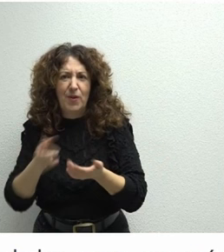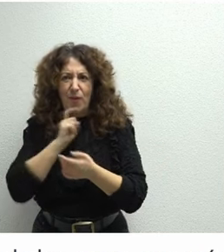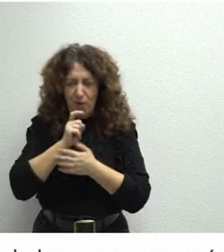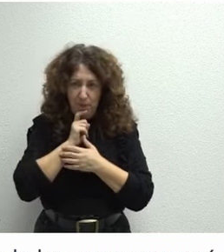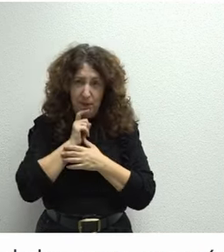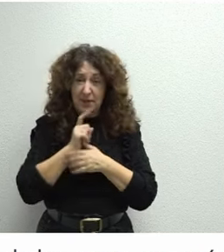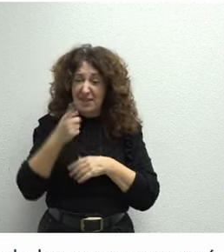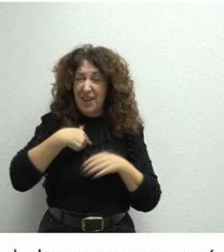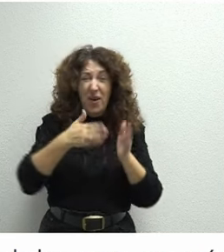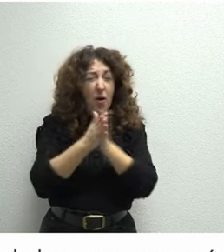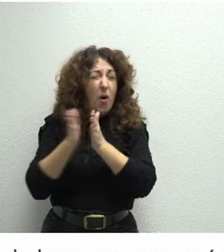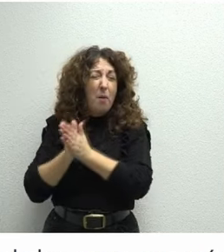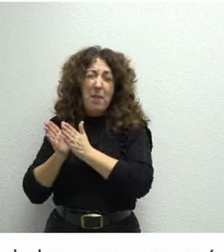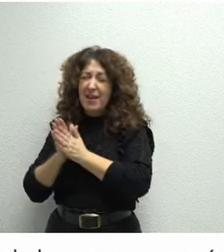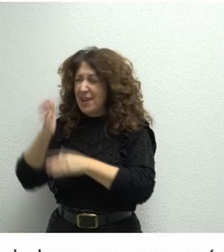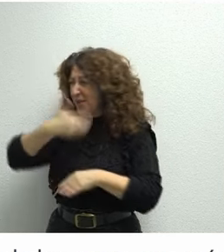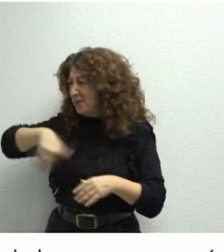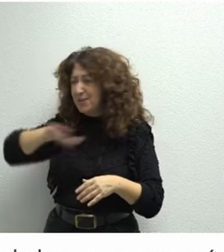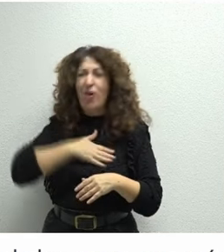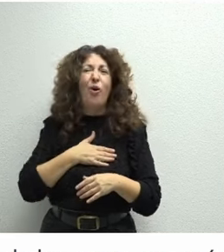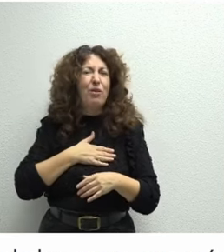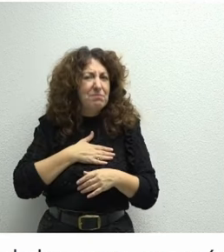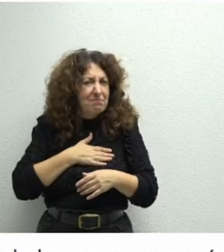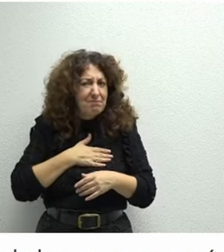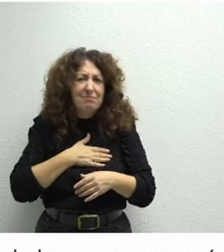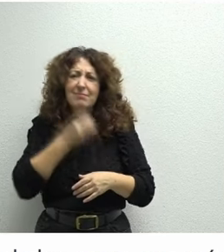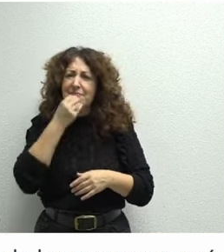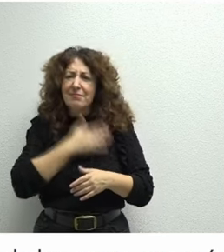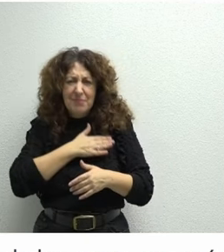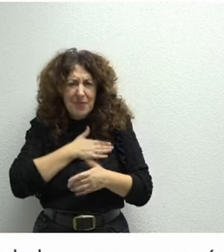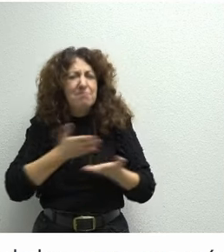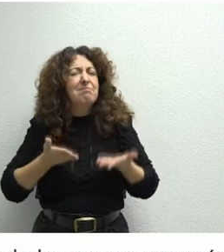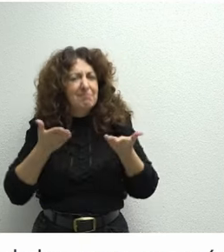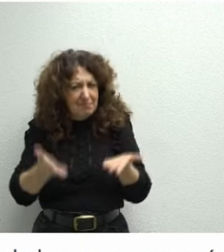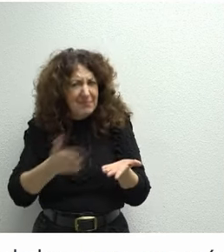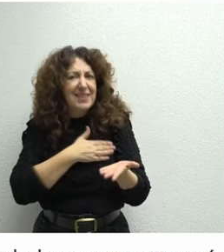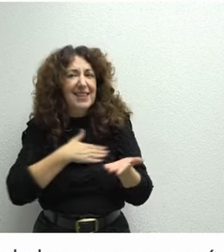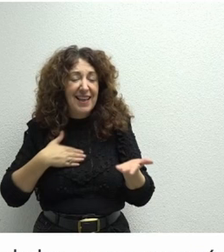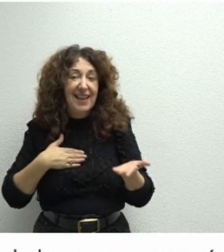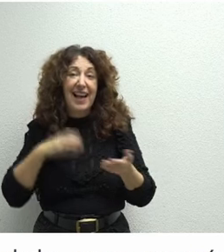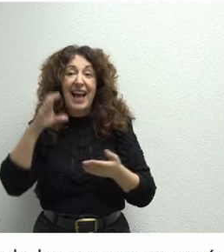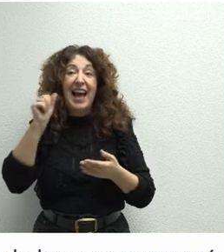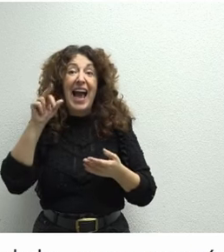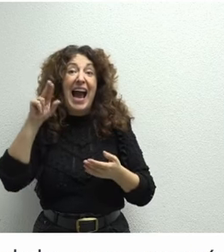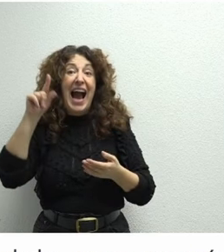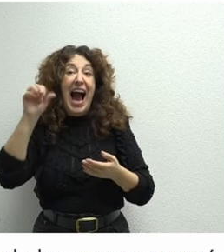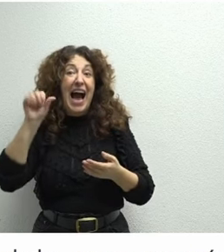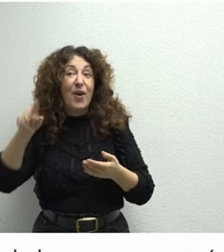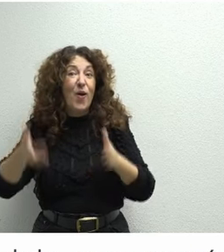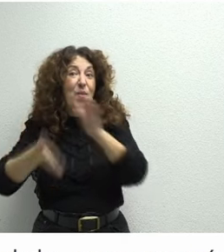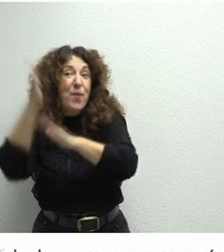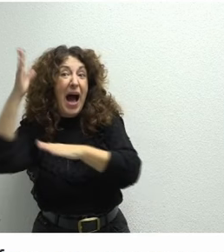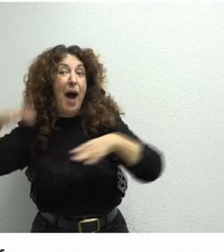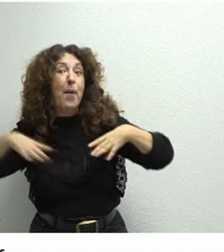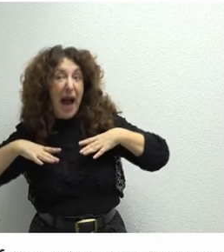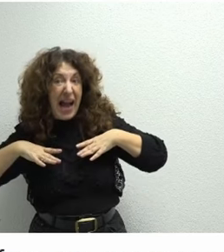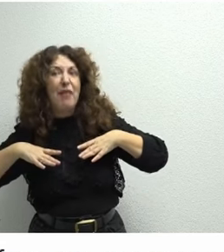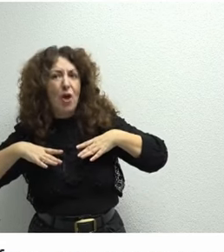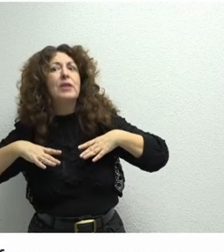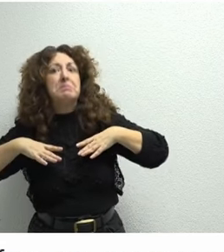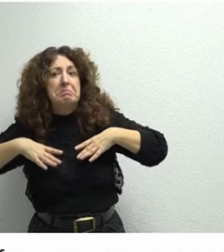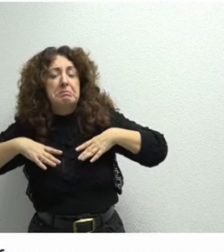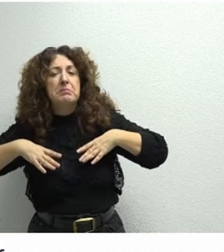voluntad de los compañeros No yo lo comentaba el otro día no es que a Carlos le Pillo de vacaciones y me contesta desde el